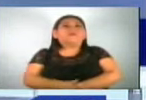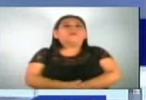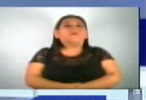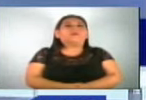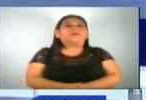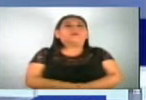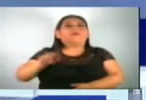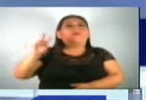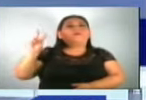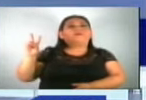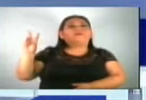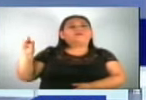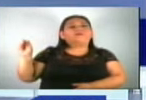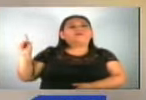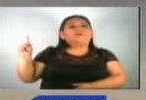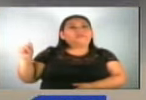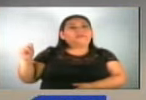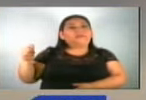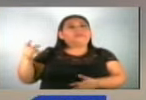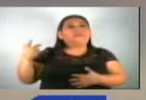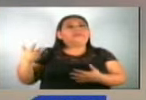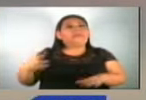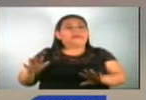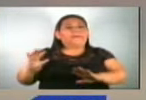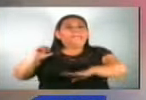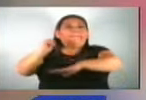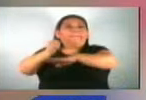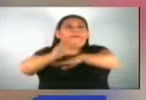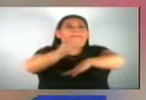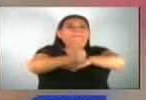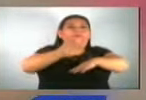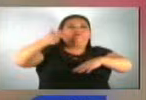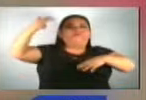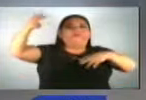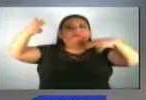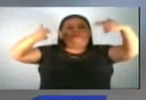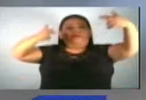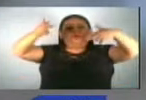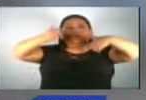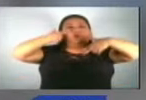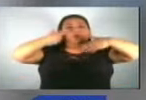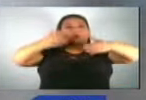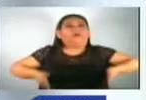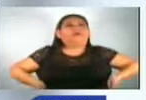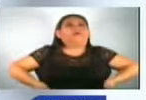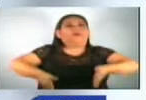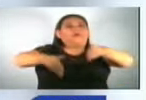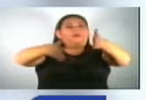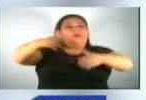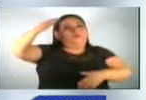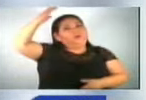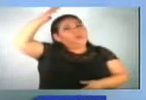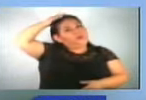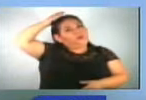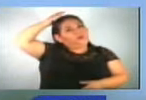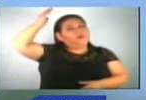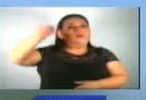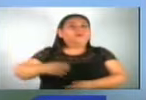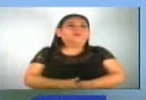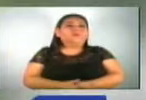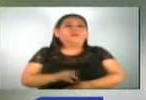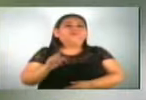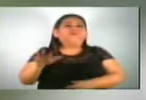Y el Viceministerio de Transporte instaló cámaras de videovigilancia en el tramo de Los Chorros, carretera Panamericana. Estas